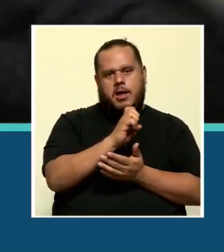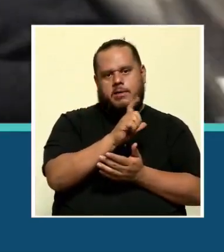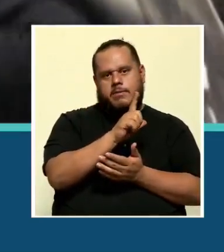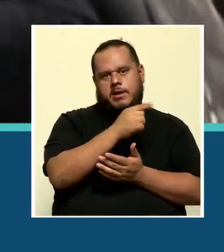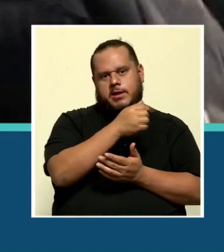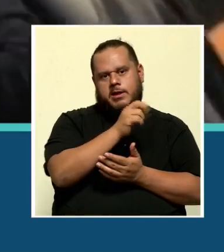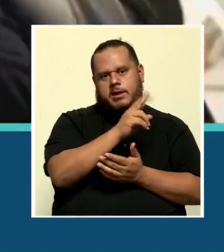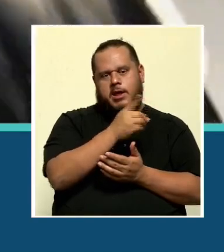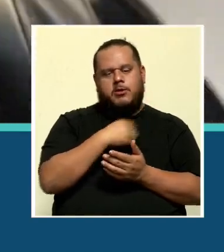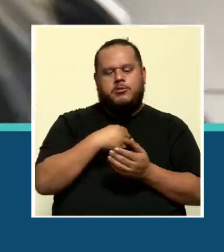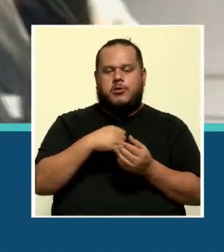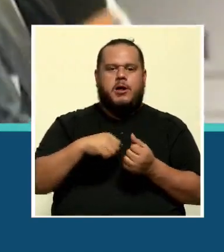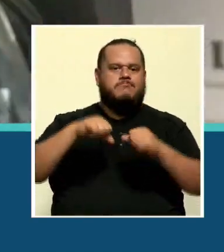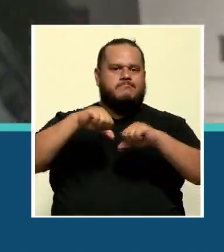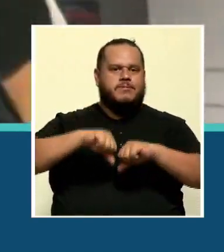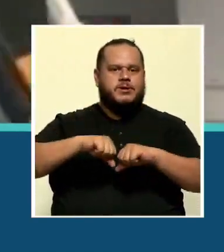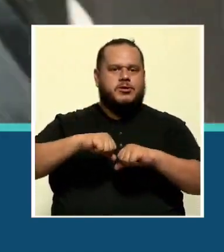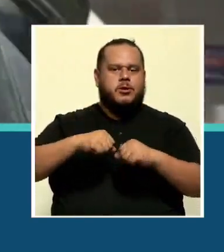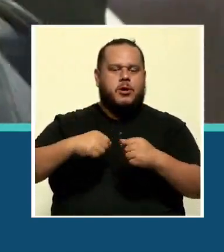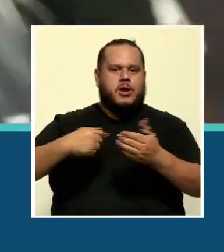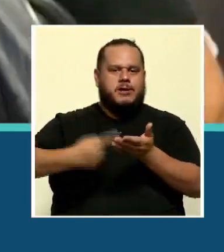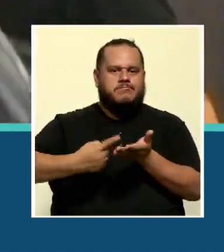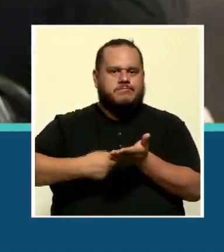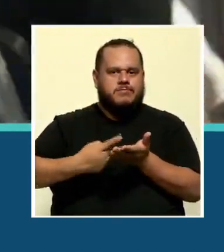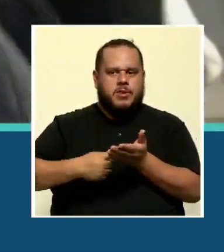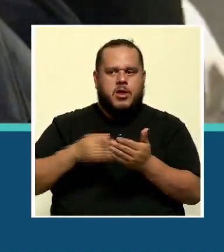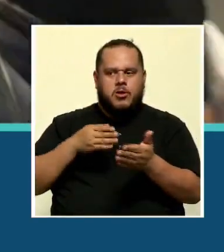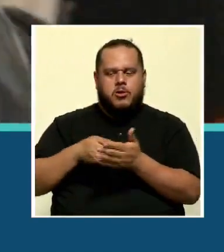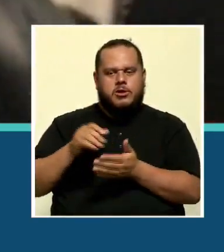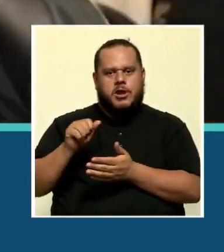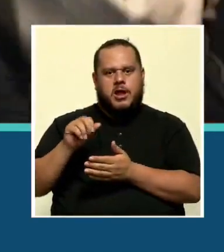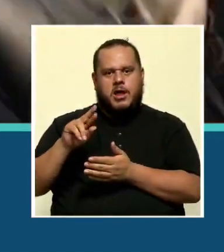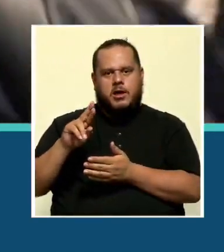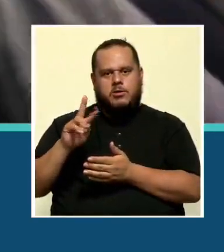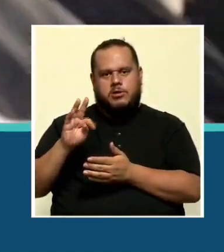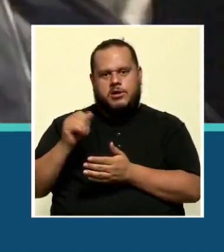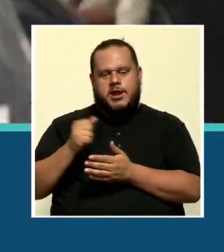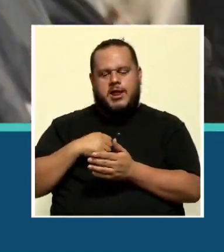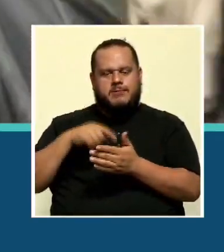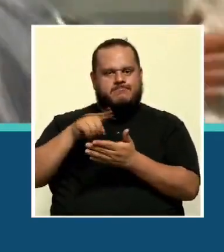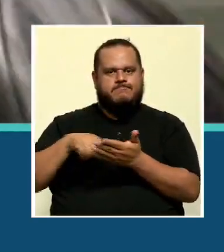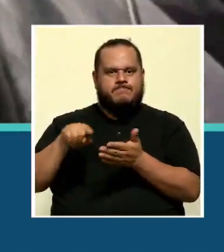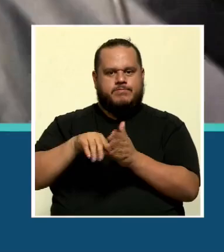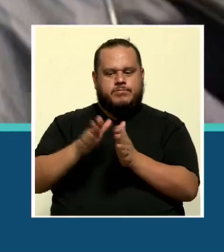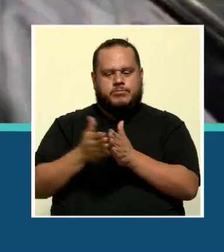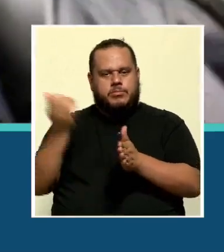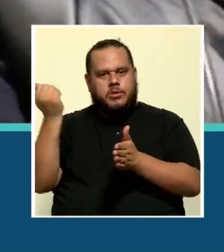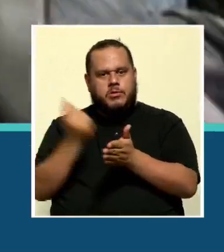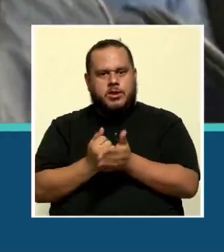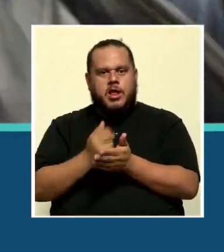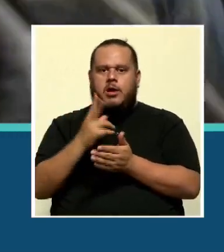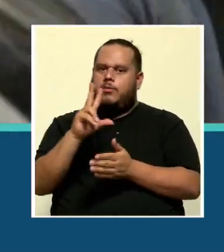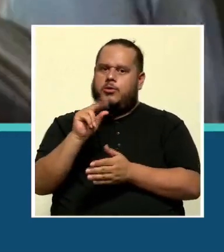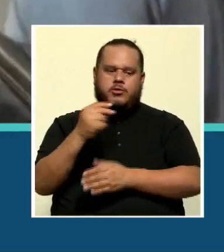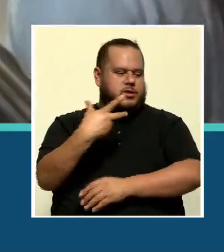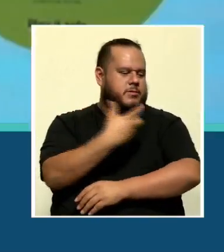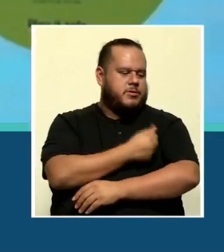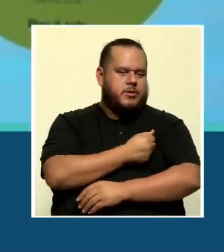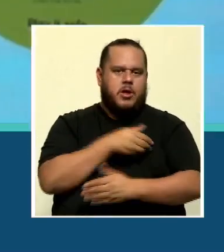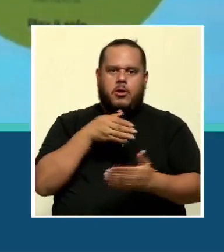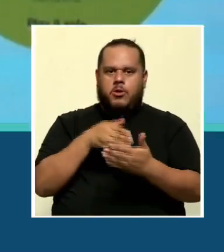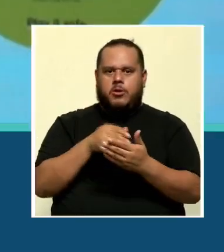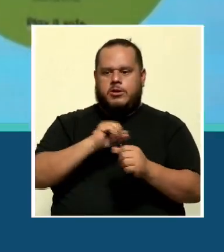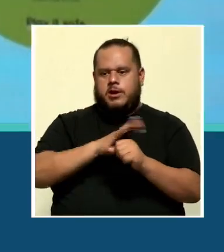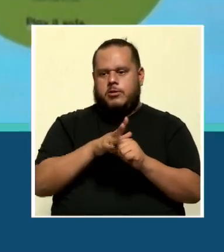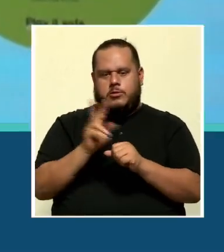batalla judicial contra las autoridades australianas, que cancelaron su visa por no estar vacunado contra el coronavirus.